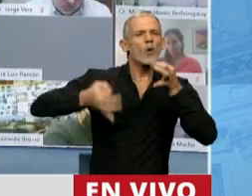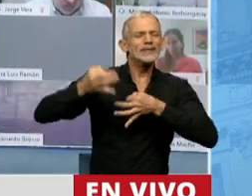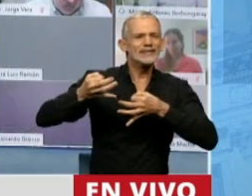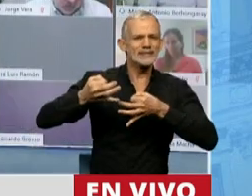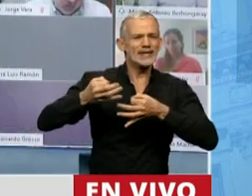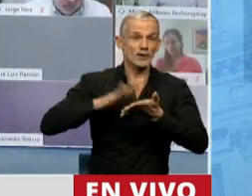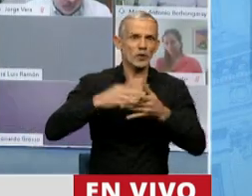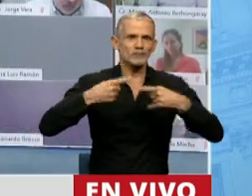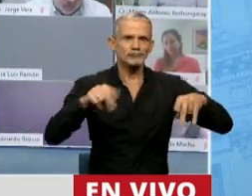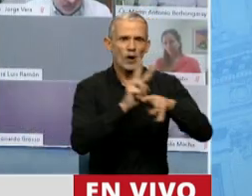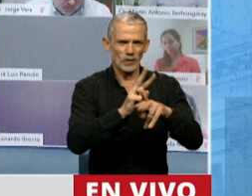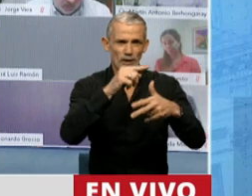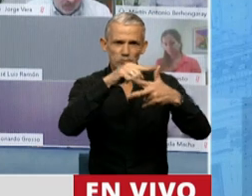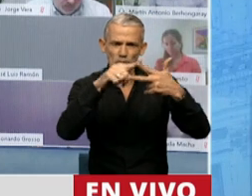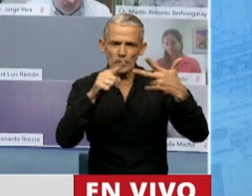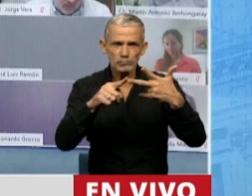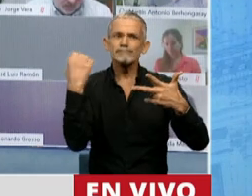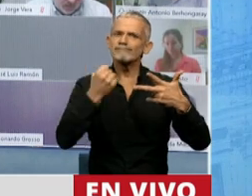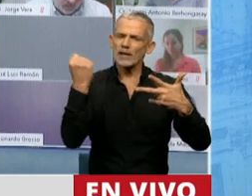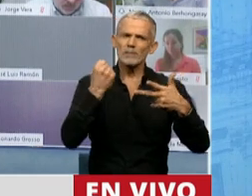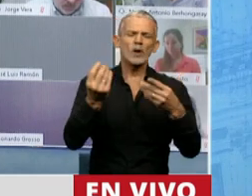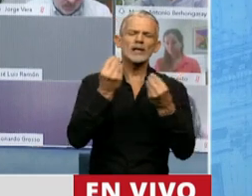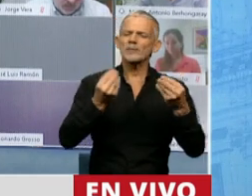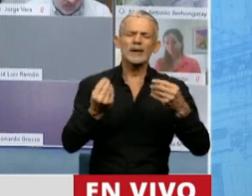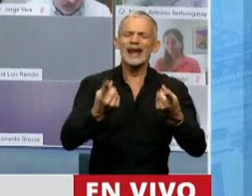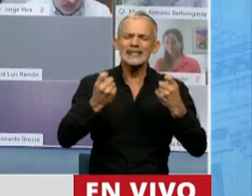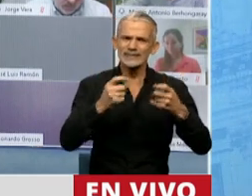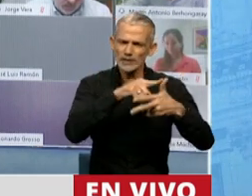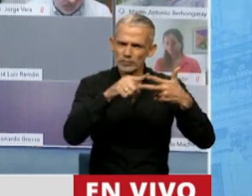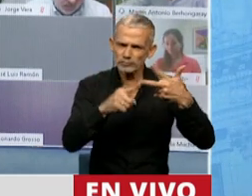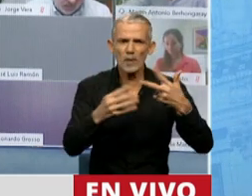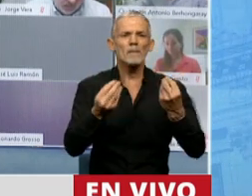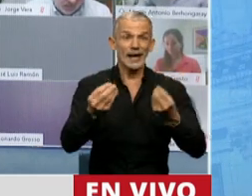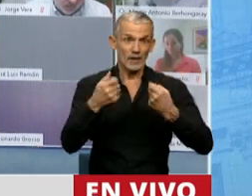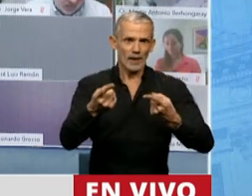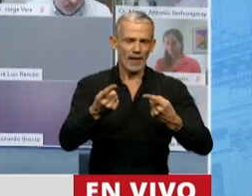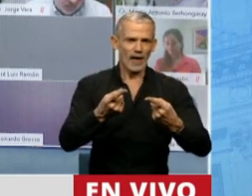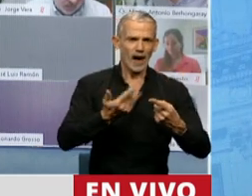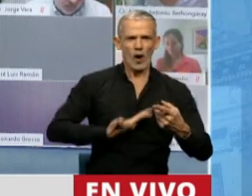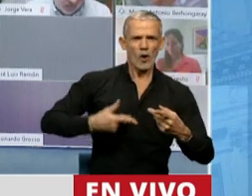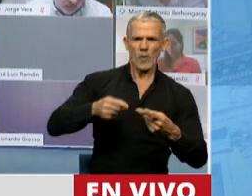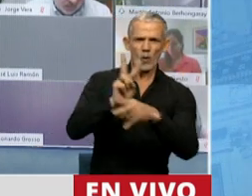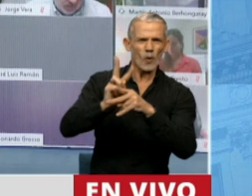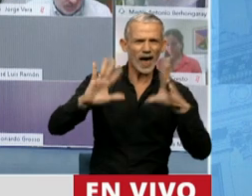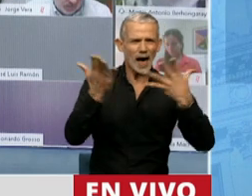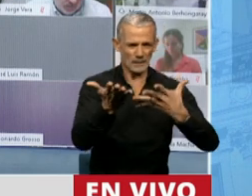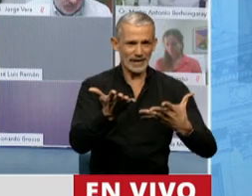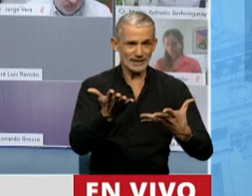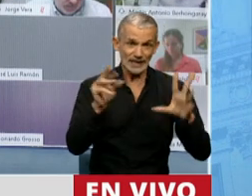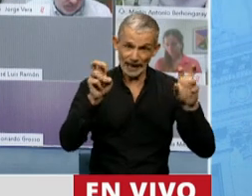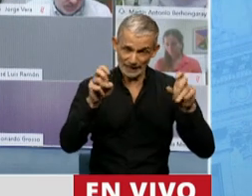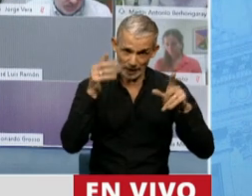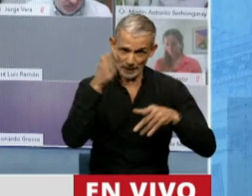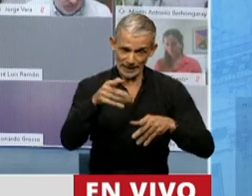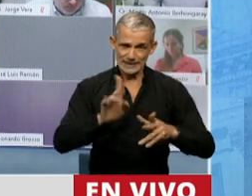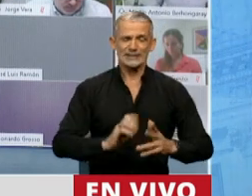ambientales los tres son Pilares esenciales indispensables para fortalecer la gobernanza Ambiental de eso estamos